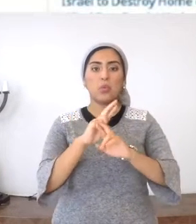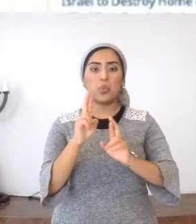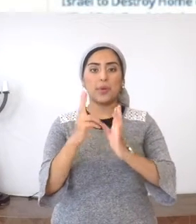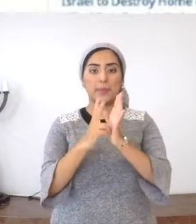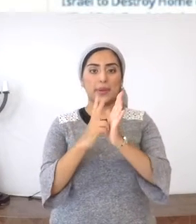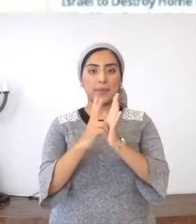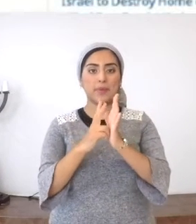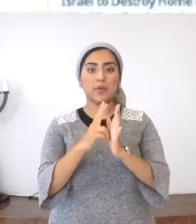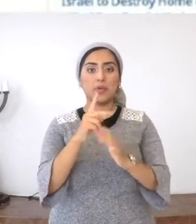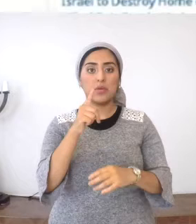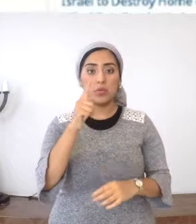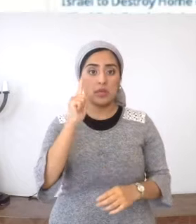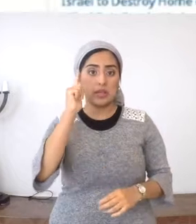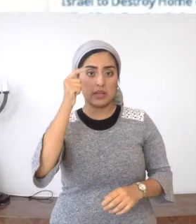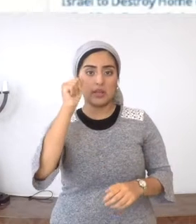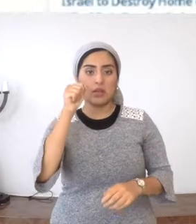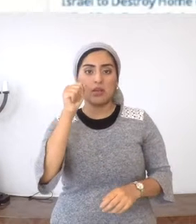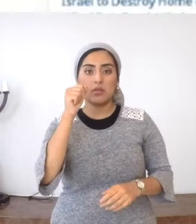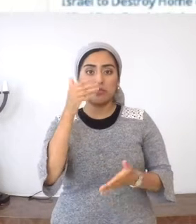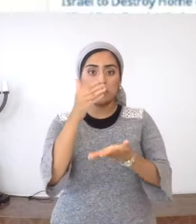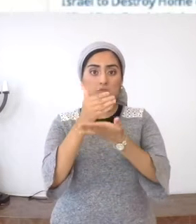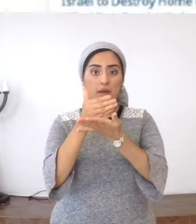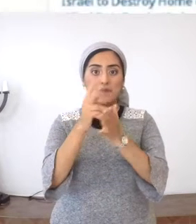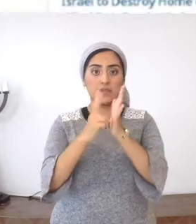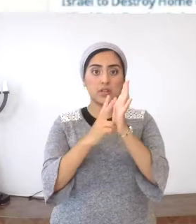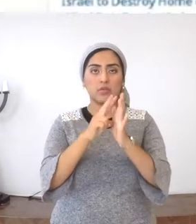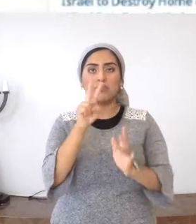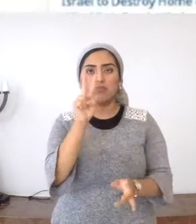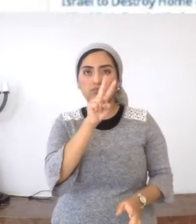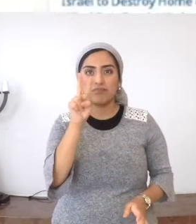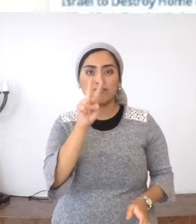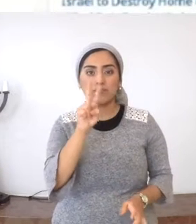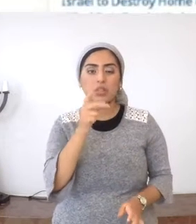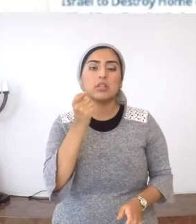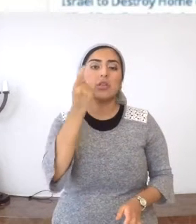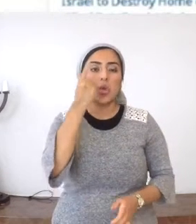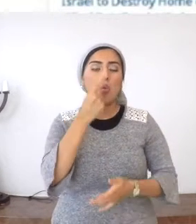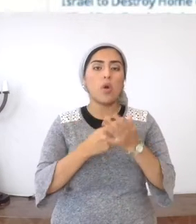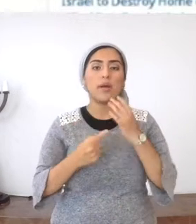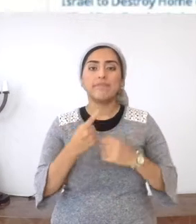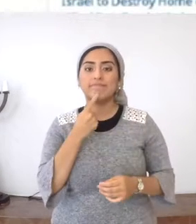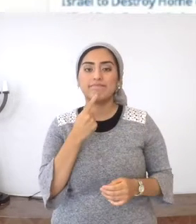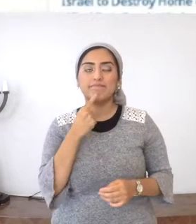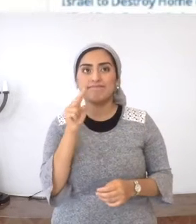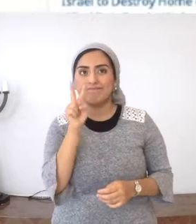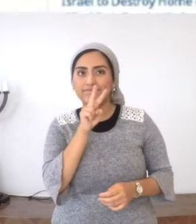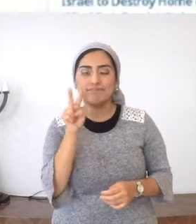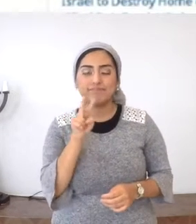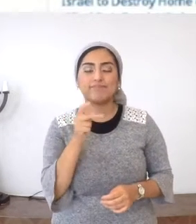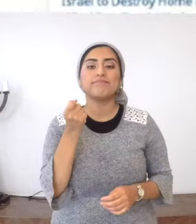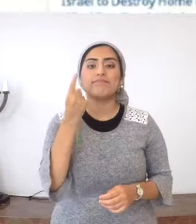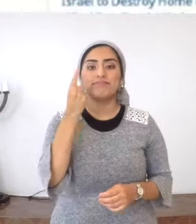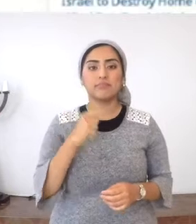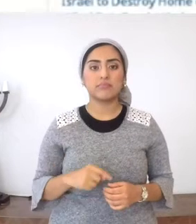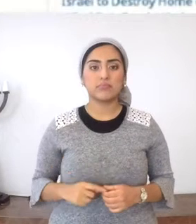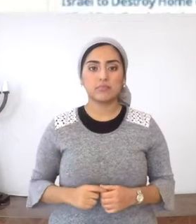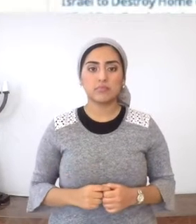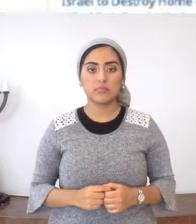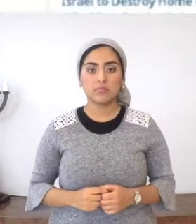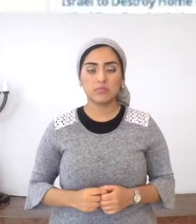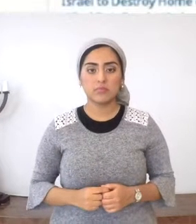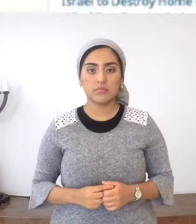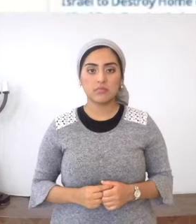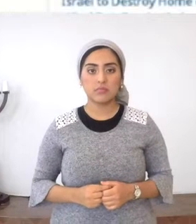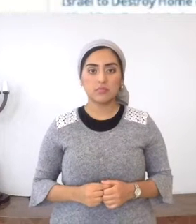dejar Un momento Para que quede Filmado Y tú después Puedas darle Stop Alto Al video Y puedas de esa